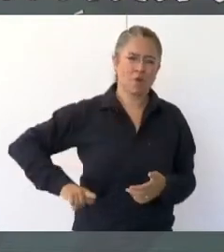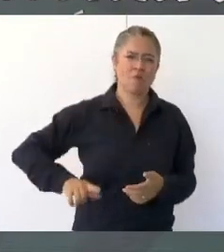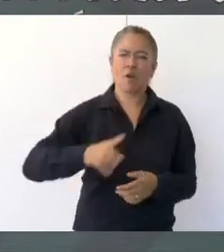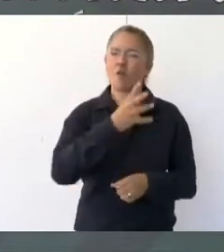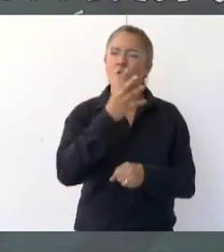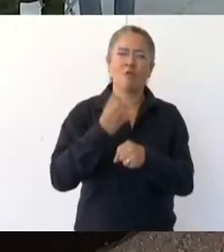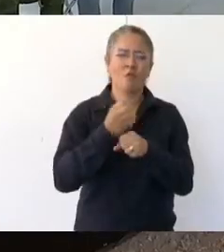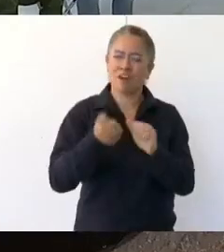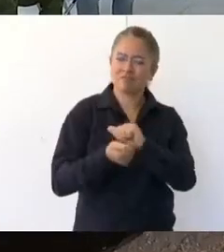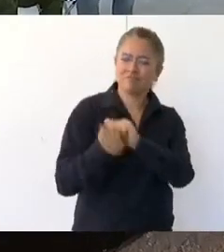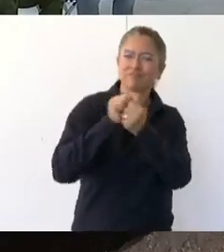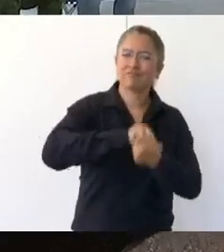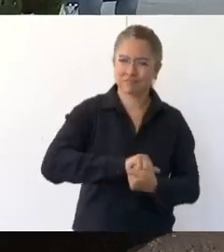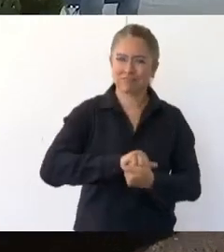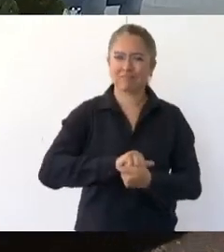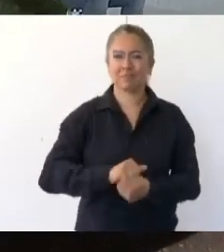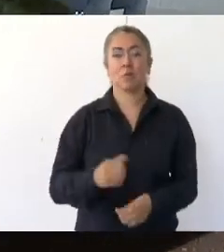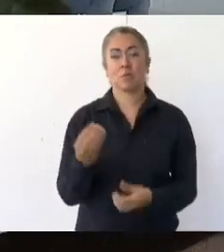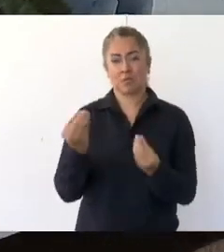gracias.